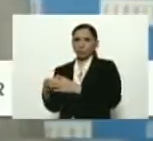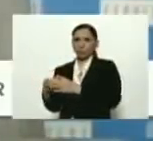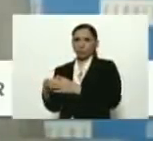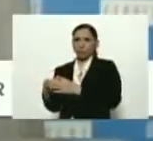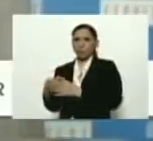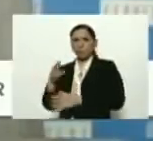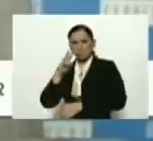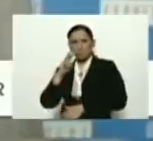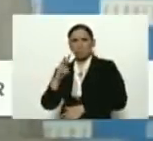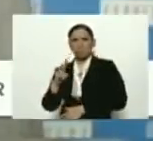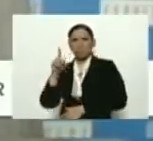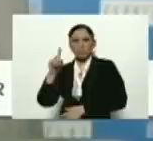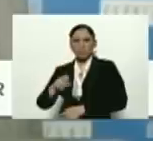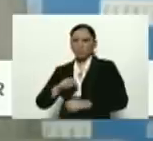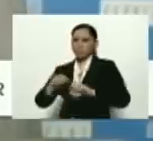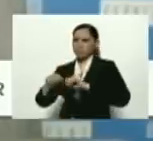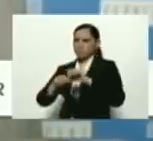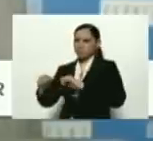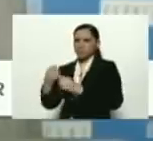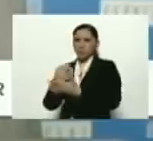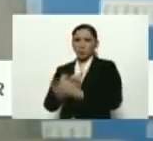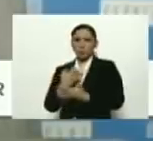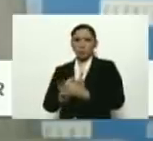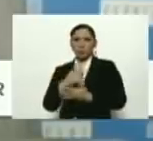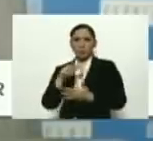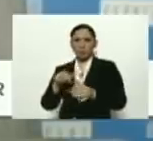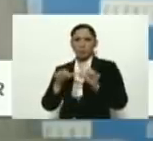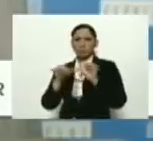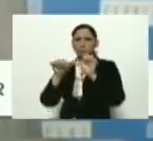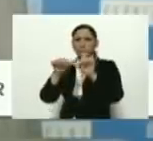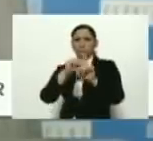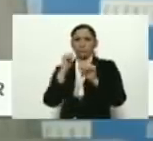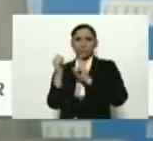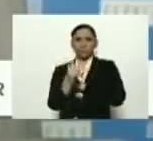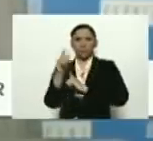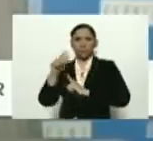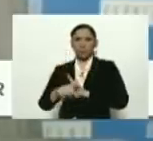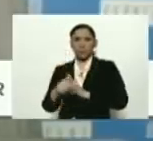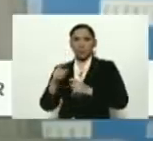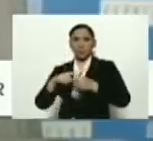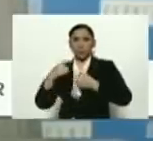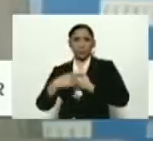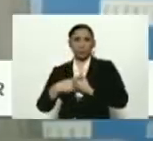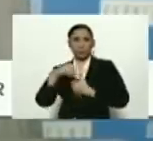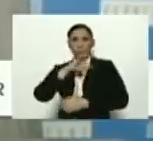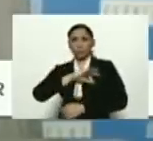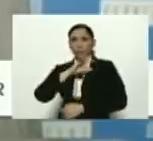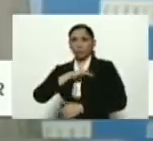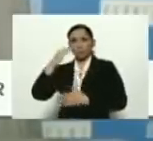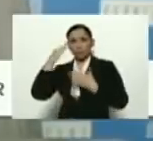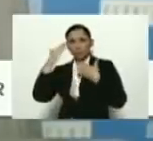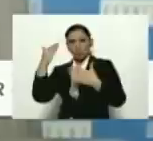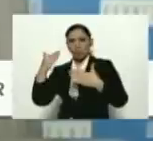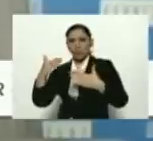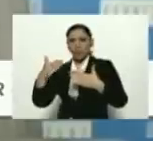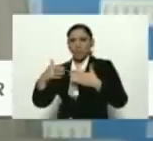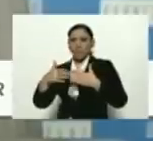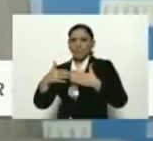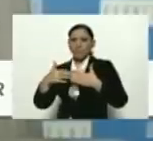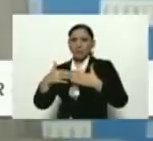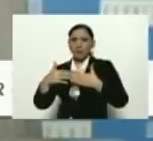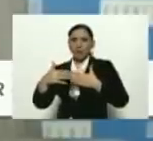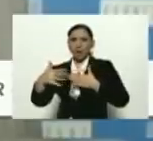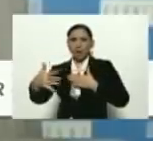armonía entre el dinamismo económico, la sostenibilidad ambiental y la inclusión social. Saludamos la larga vida del ALBA